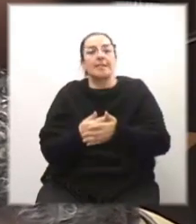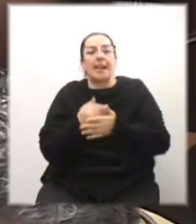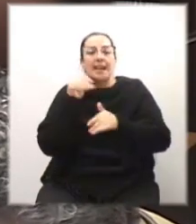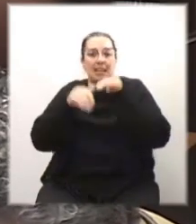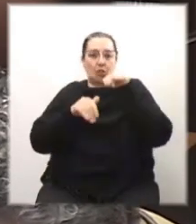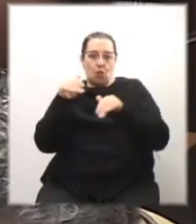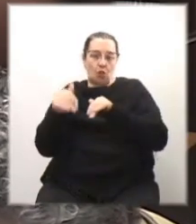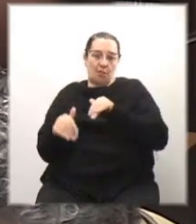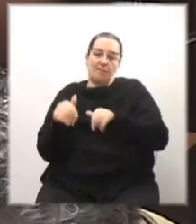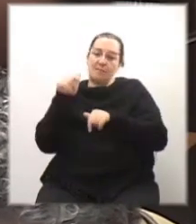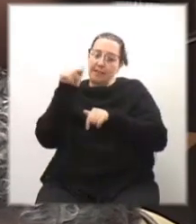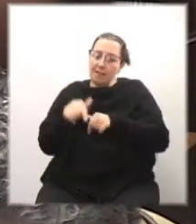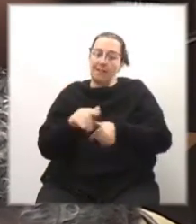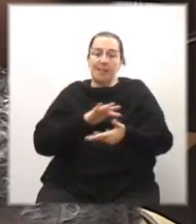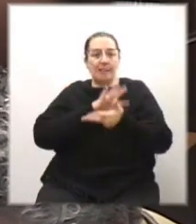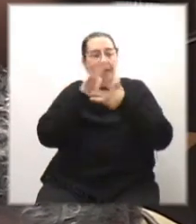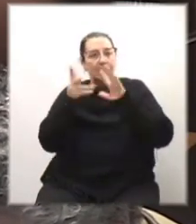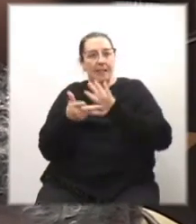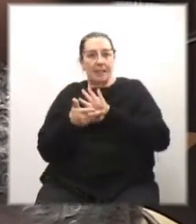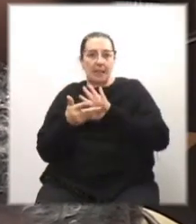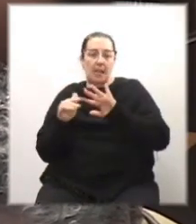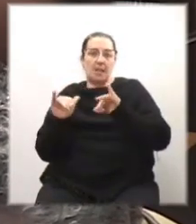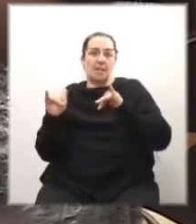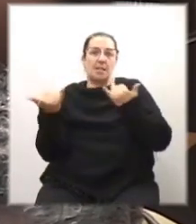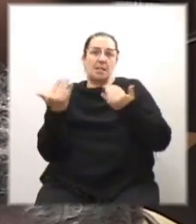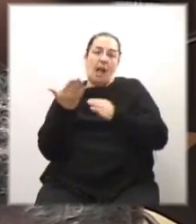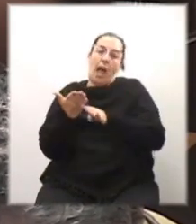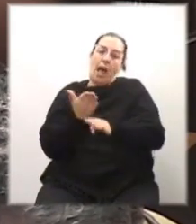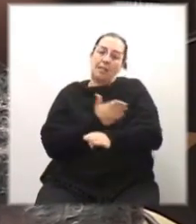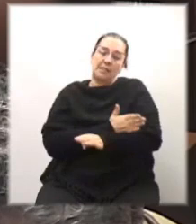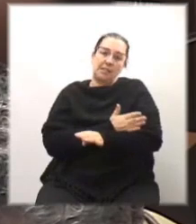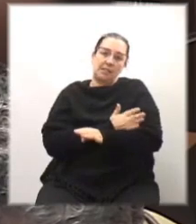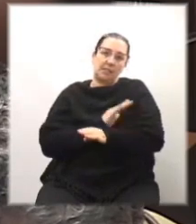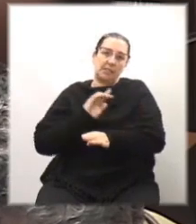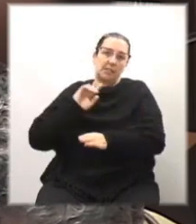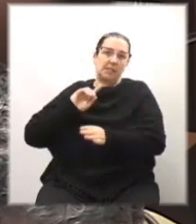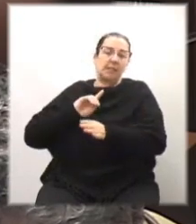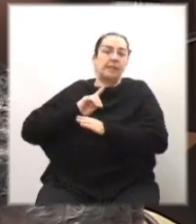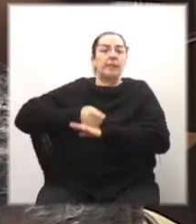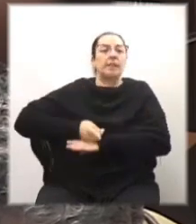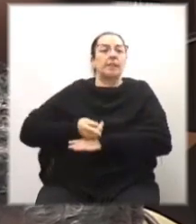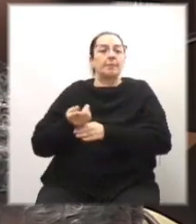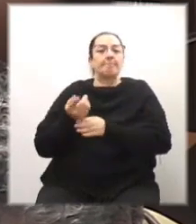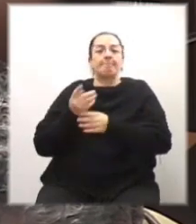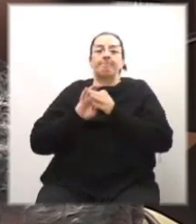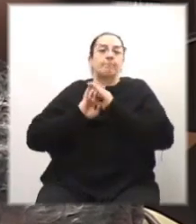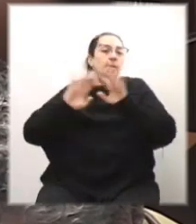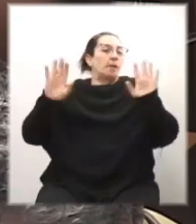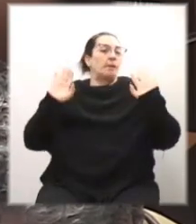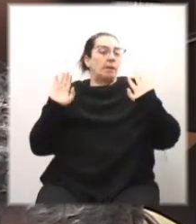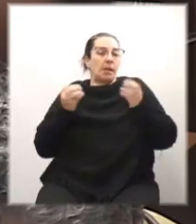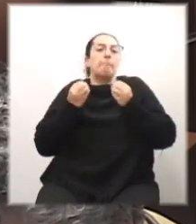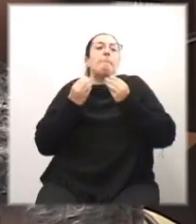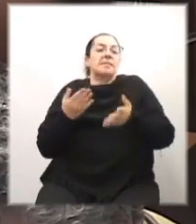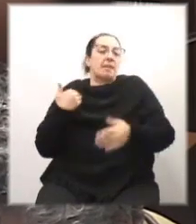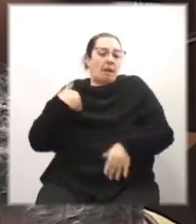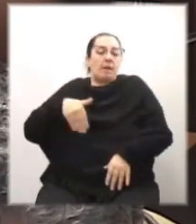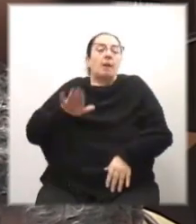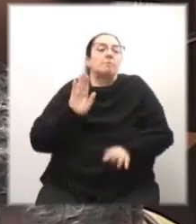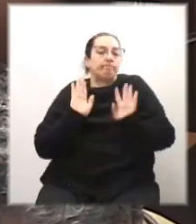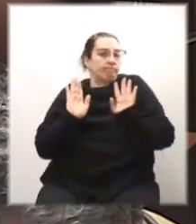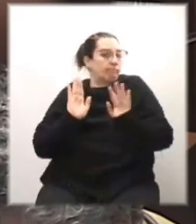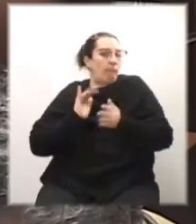elecciones. Esta estrategia estaba predefinida con independencia de lo que pudiera pasar. Se